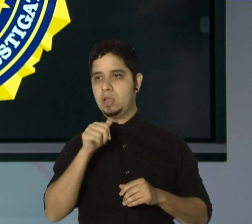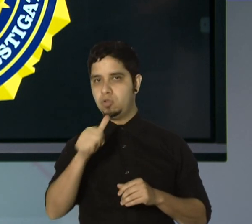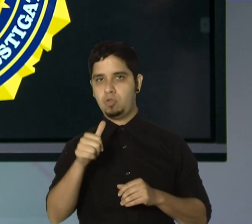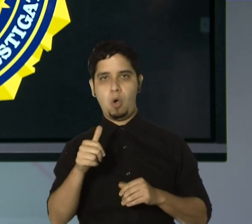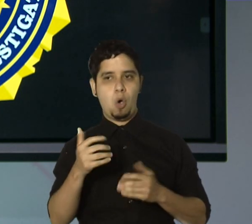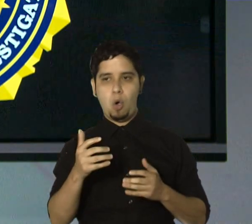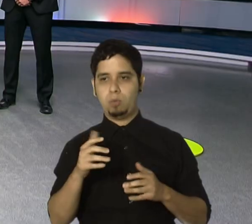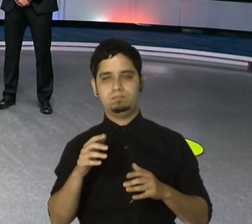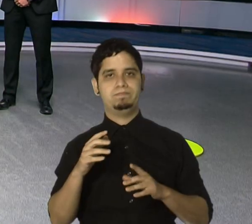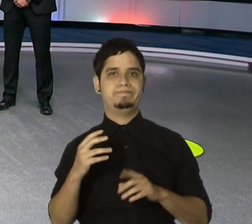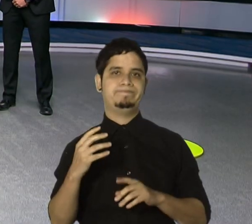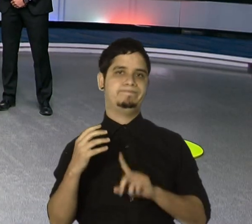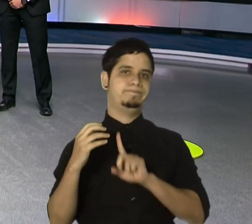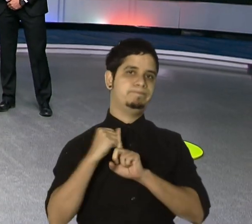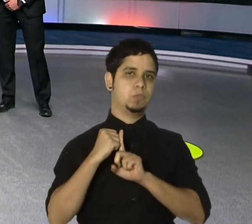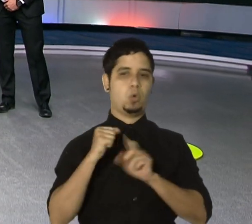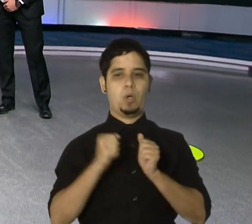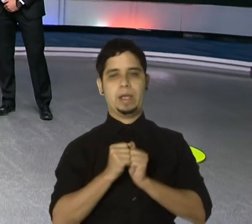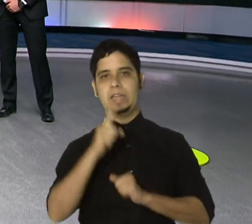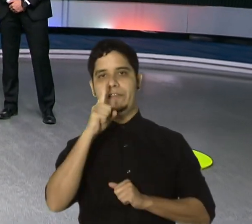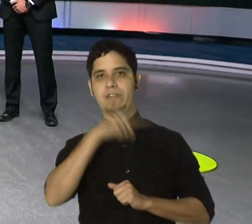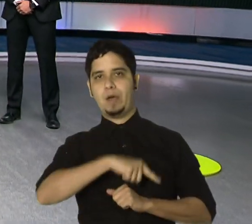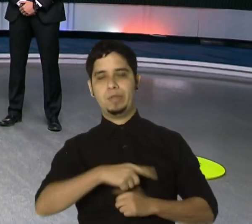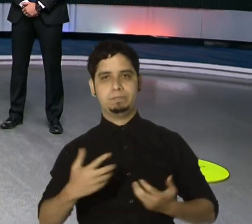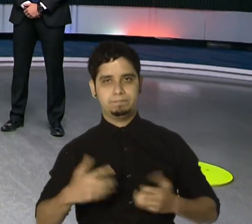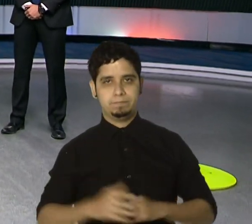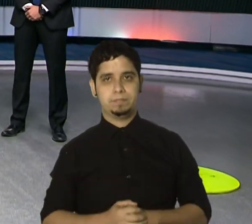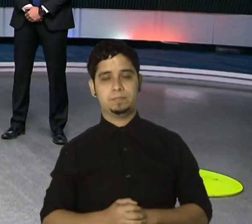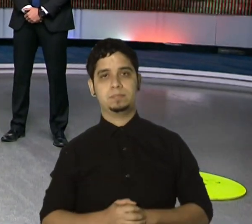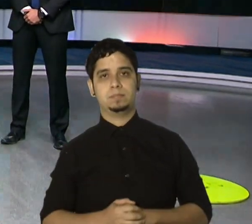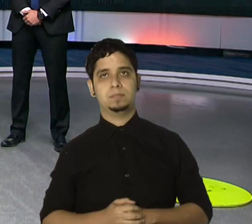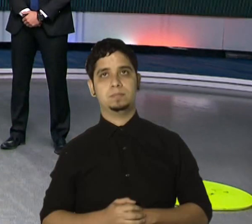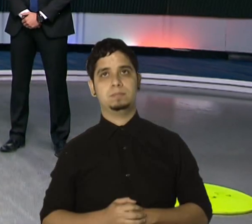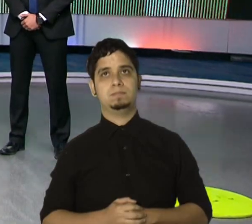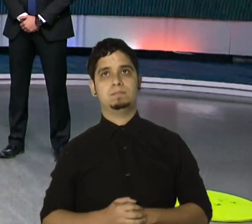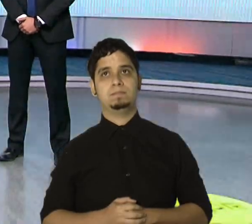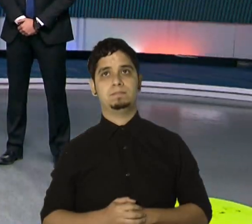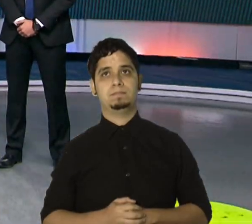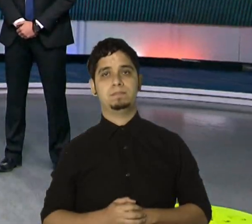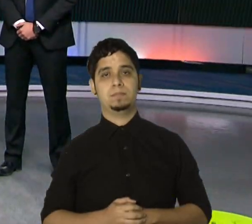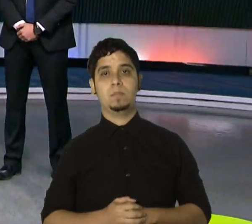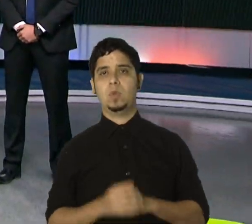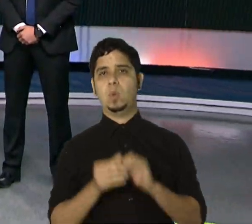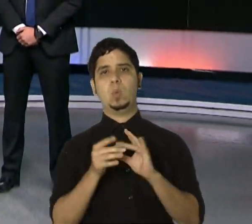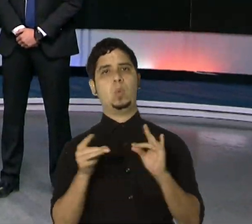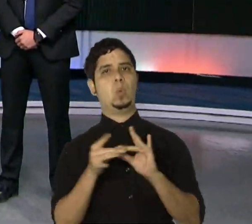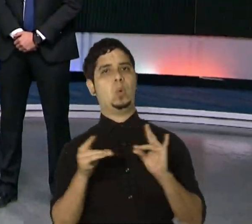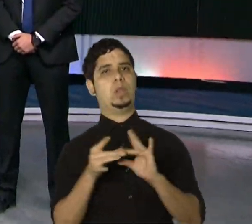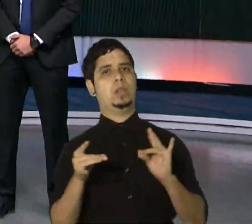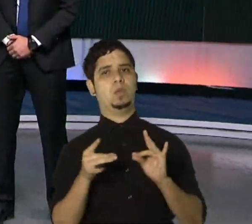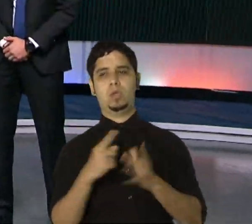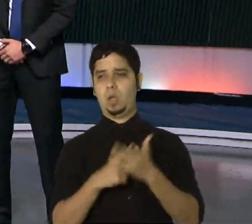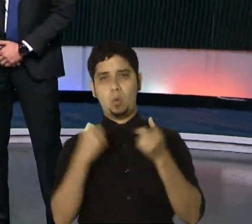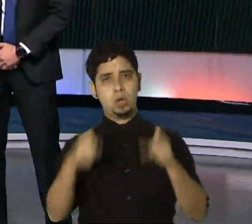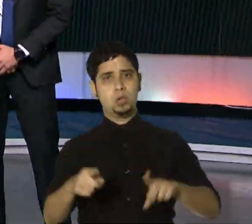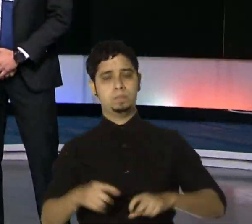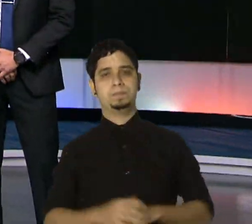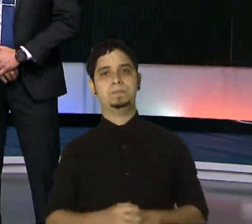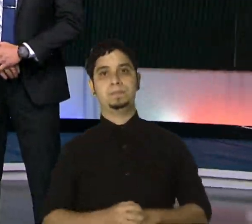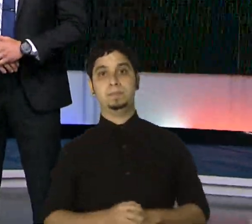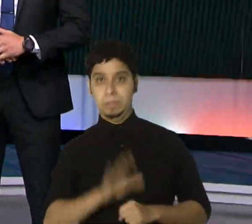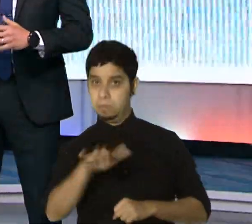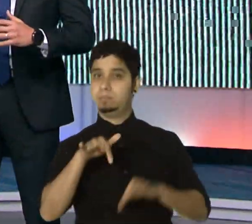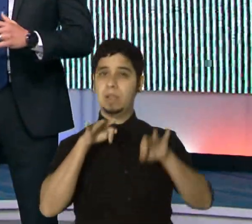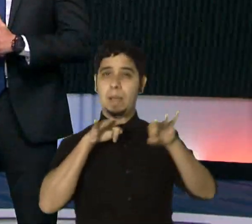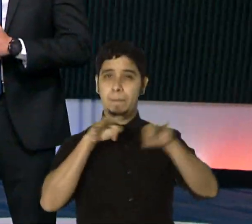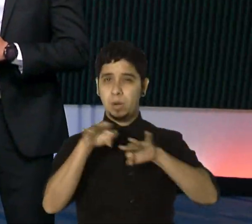fraude. Saludos, agente Nieves. Saludos nuevamente, teniente, y gracias por la oportunidad. Cuéntenos lo que está pasando con esto. Teniente, pues le explico.